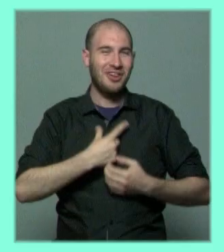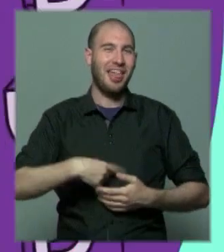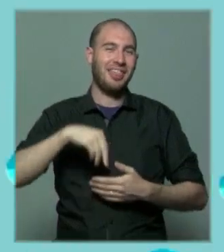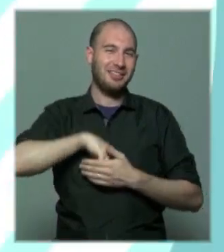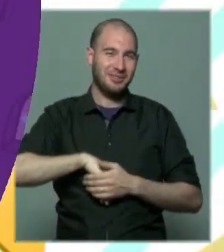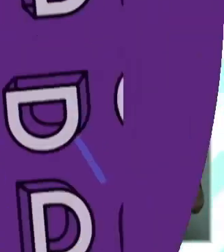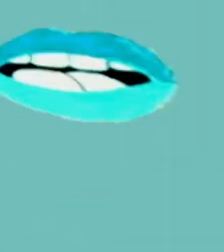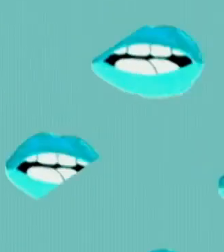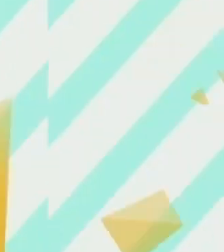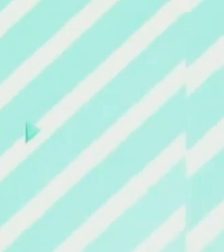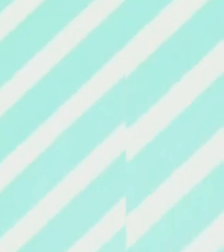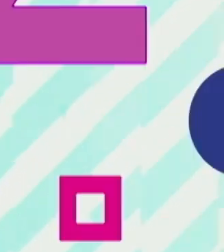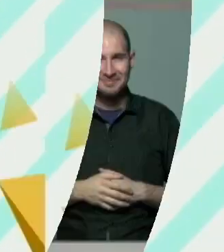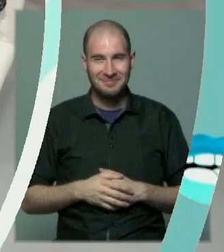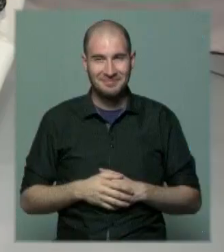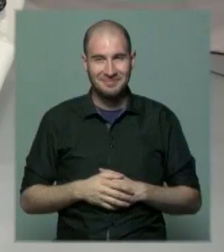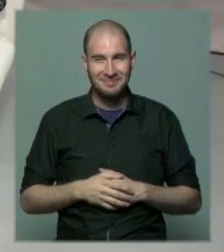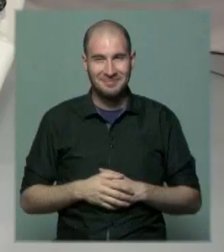corazón.